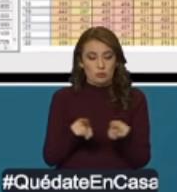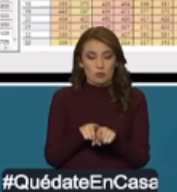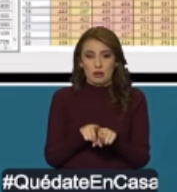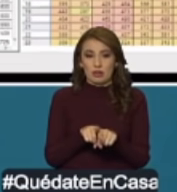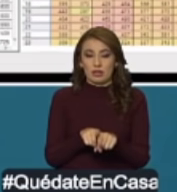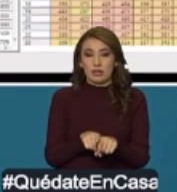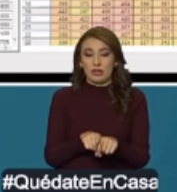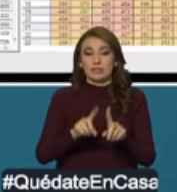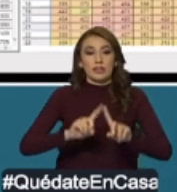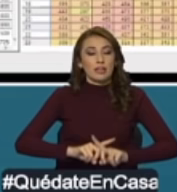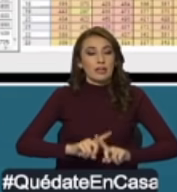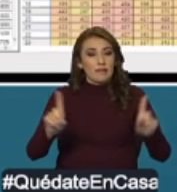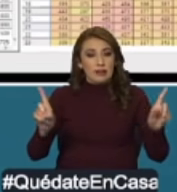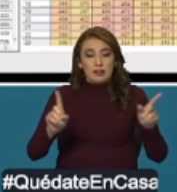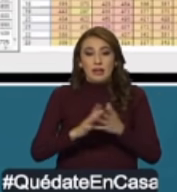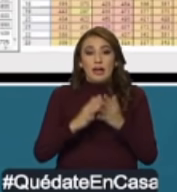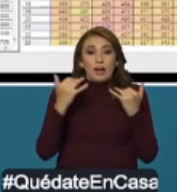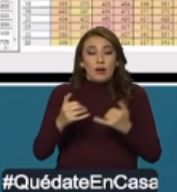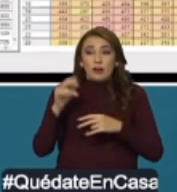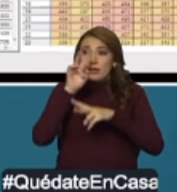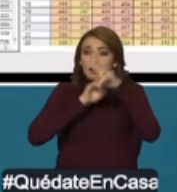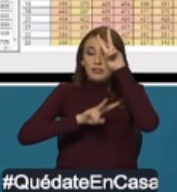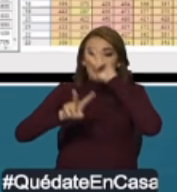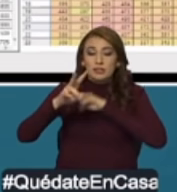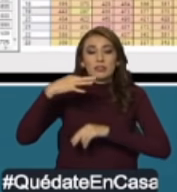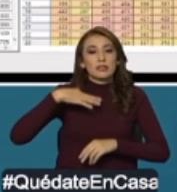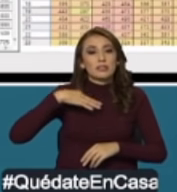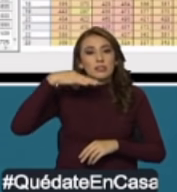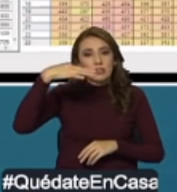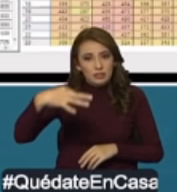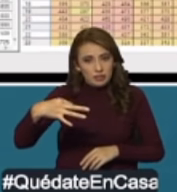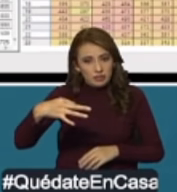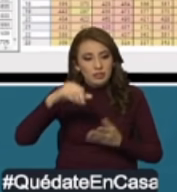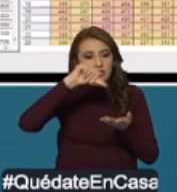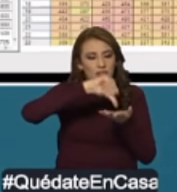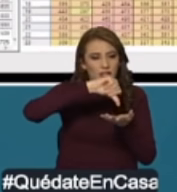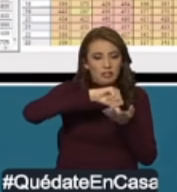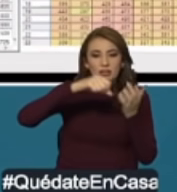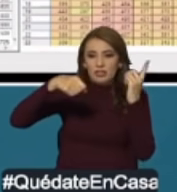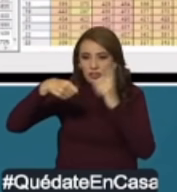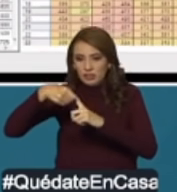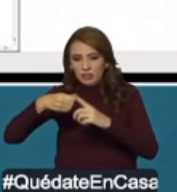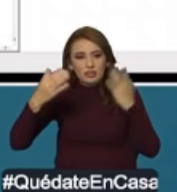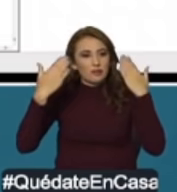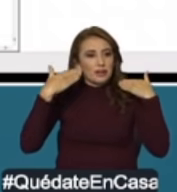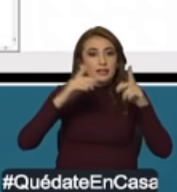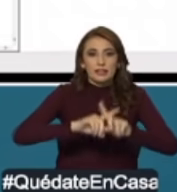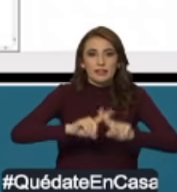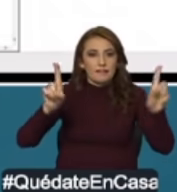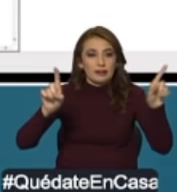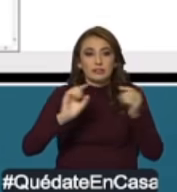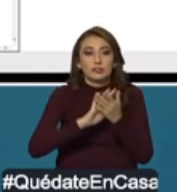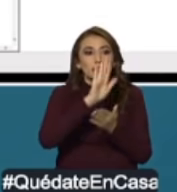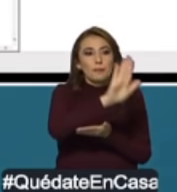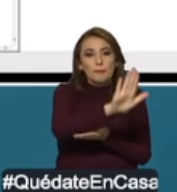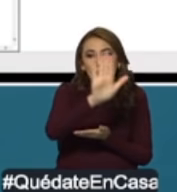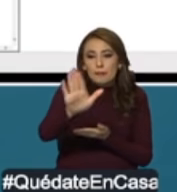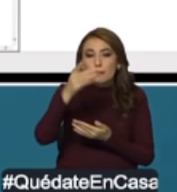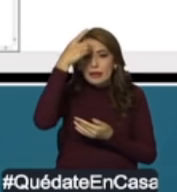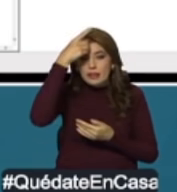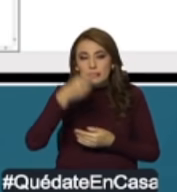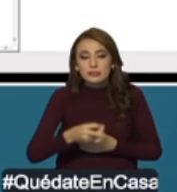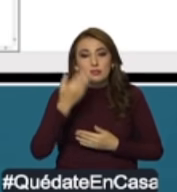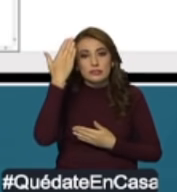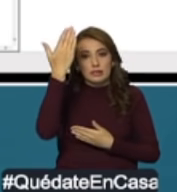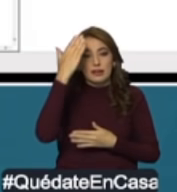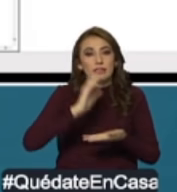ciudad es diferente el comportamiento respecto a otra. Por eso es que les estamos entregando toda esta información para que los alcaldes tomen las mejores